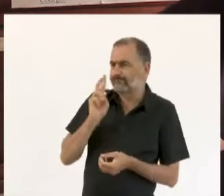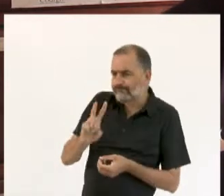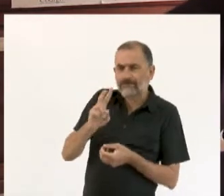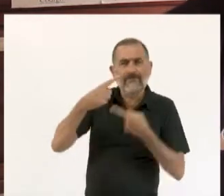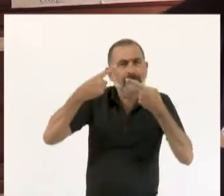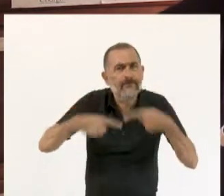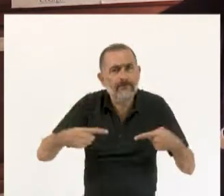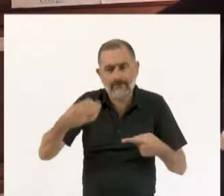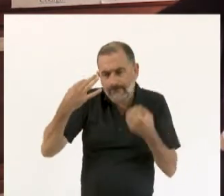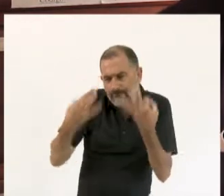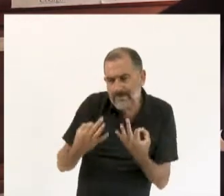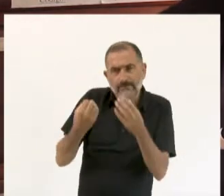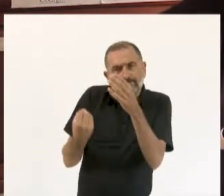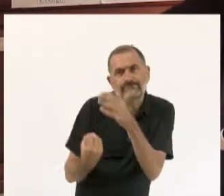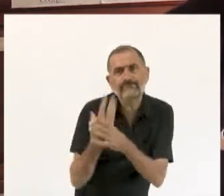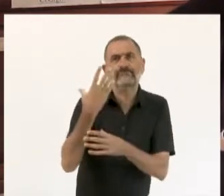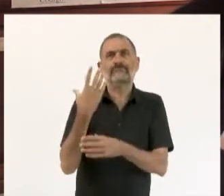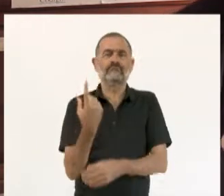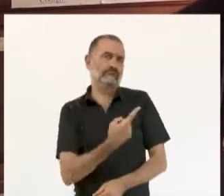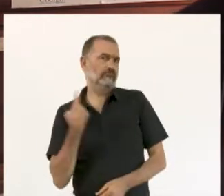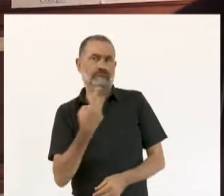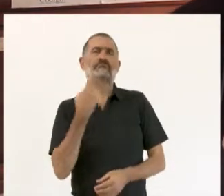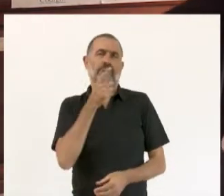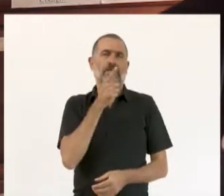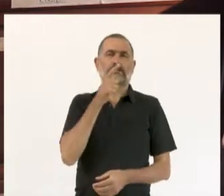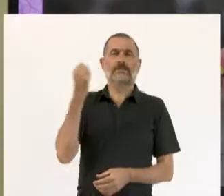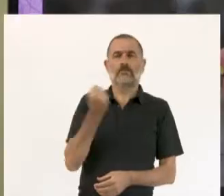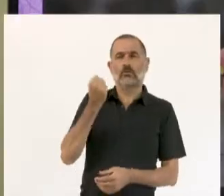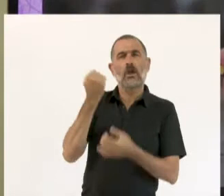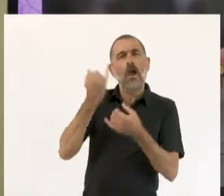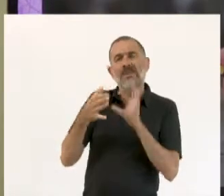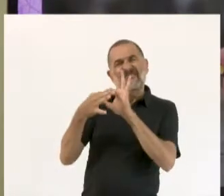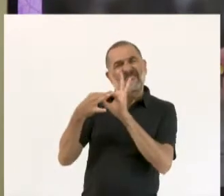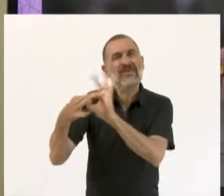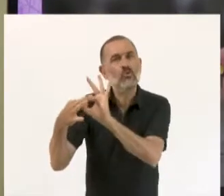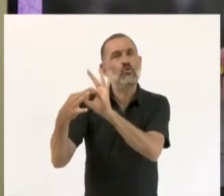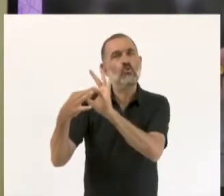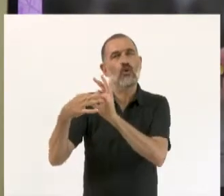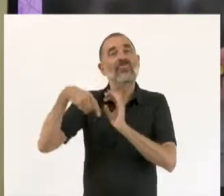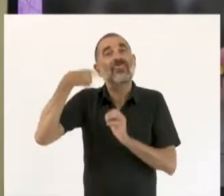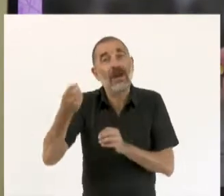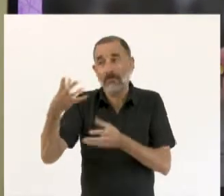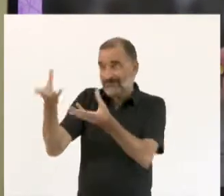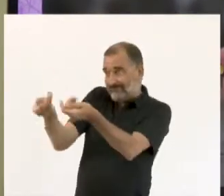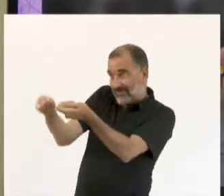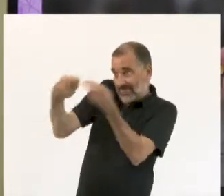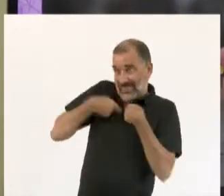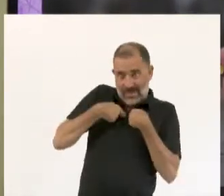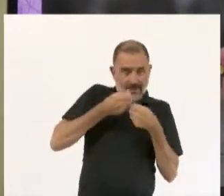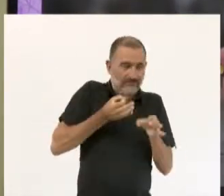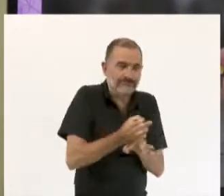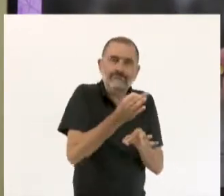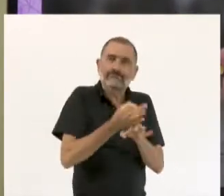área de arqueología es vital tener este vínculo para la formación de los guías, para la formación